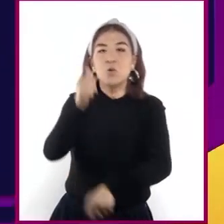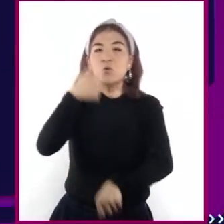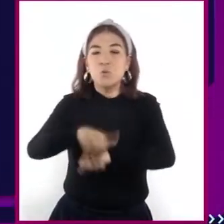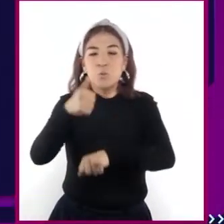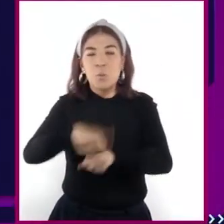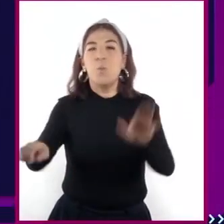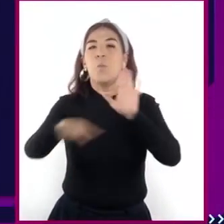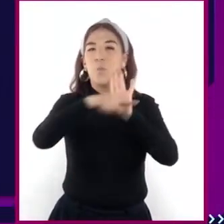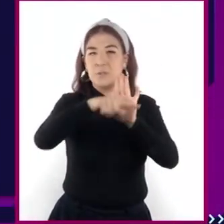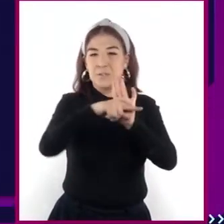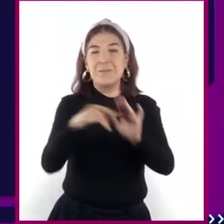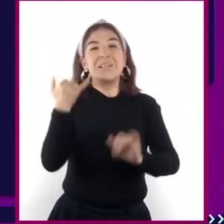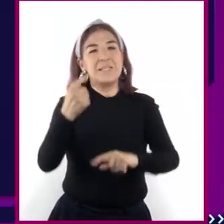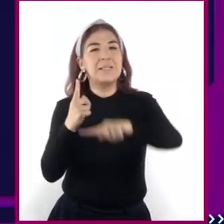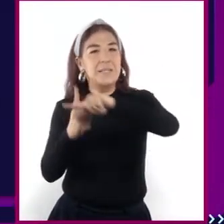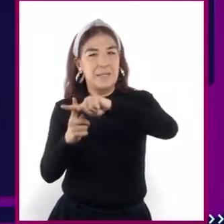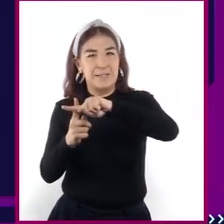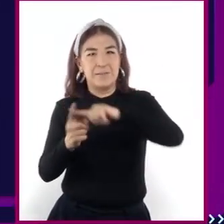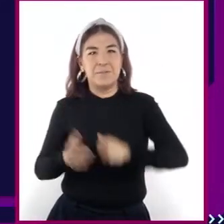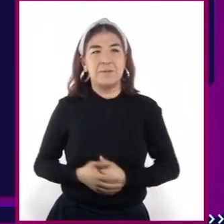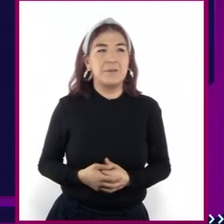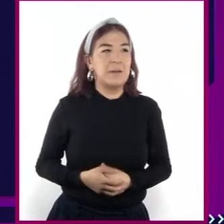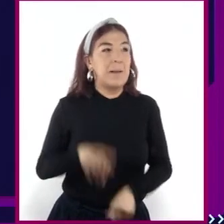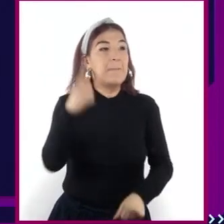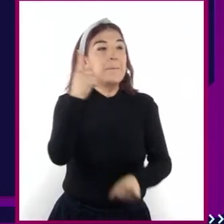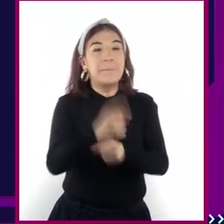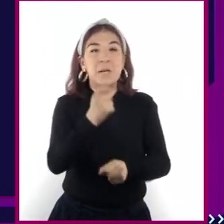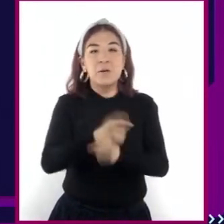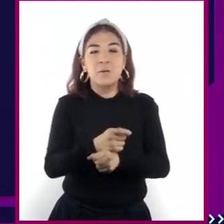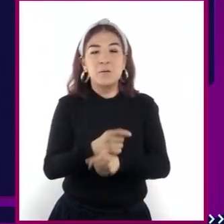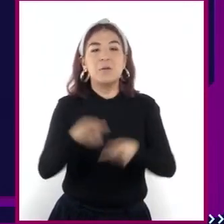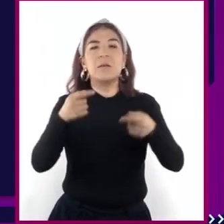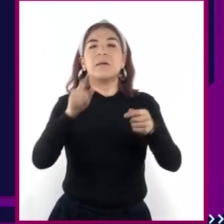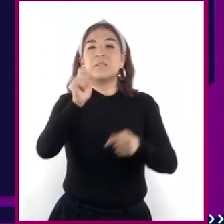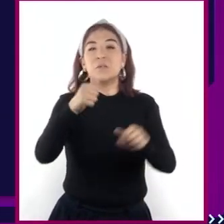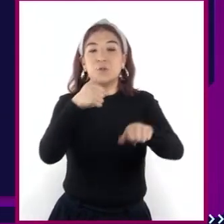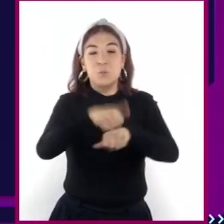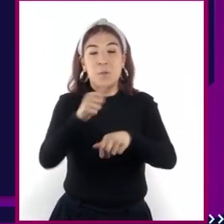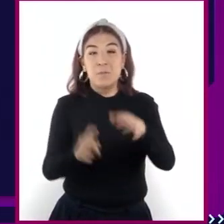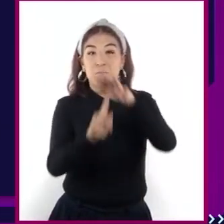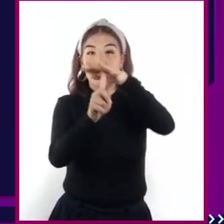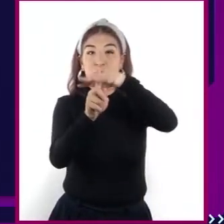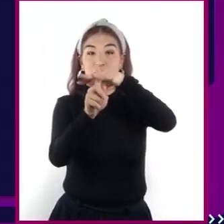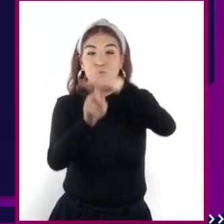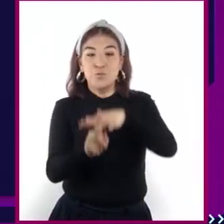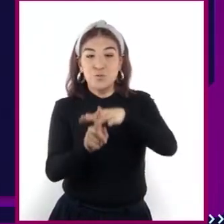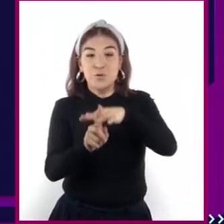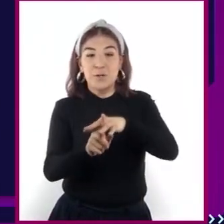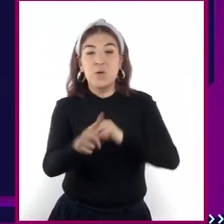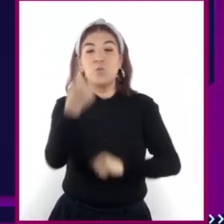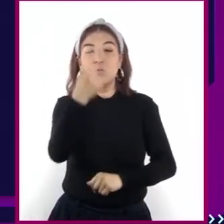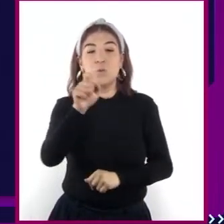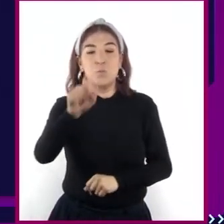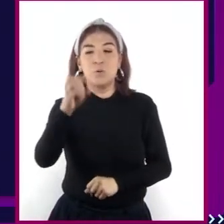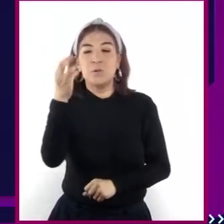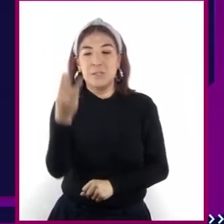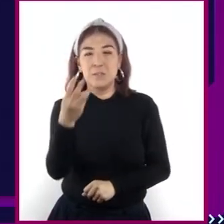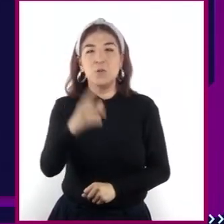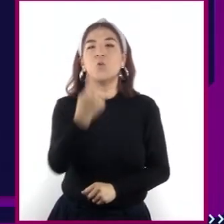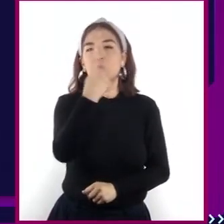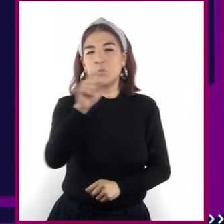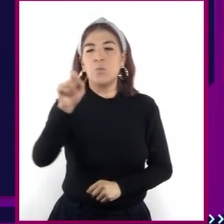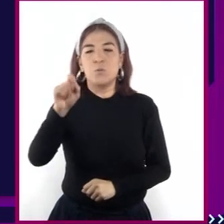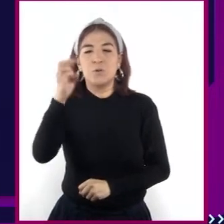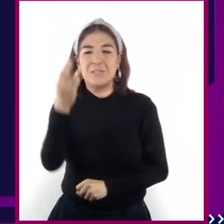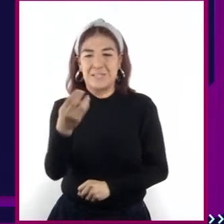números positivos y negativos. Primero descendió 1.3, representado como 1.3